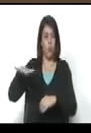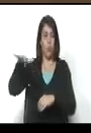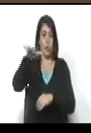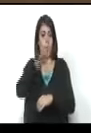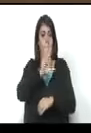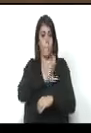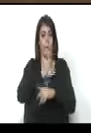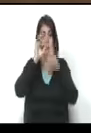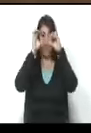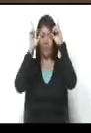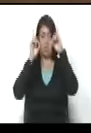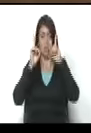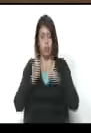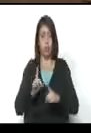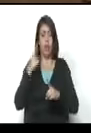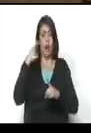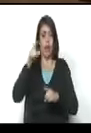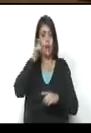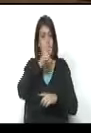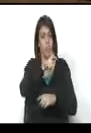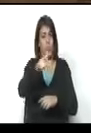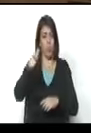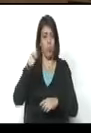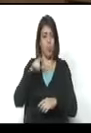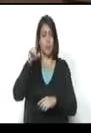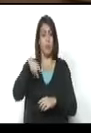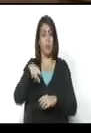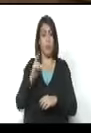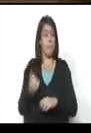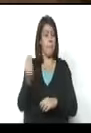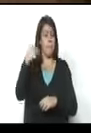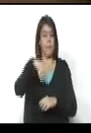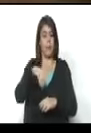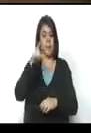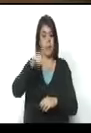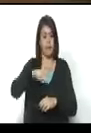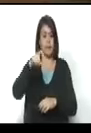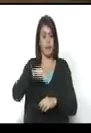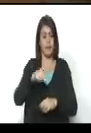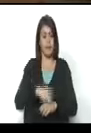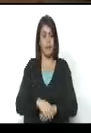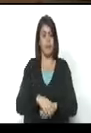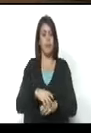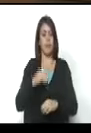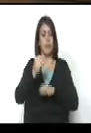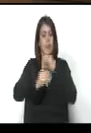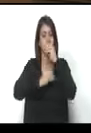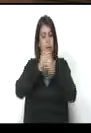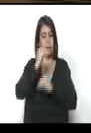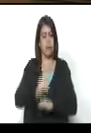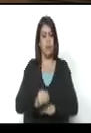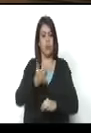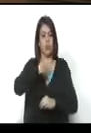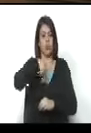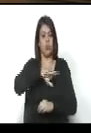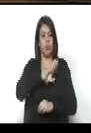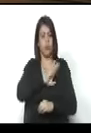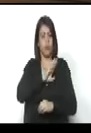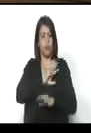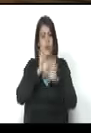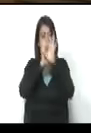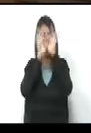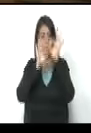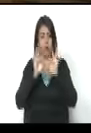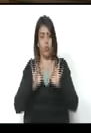la autodeterminación que tenemos como pueblo y principalmente con la necesidad de la construcción de nuestro propio